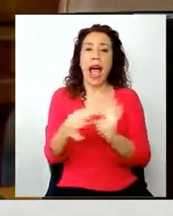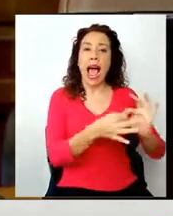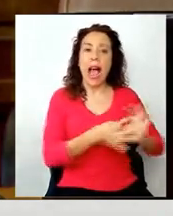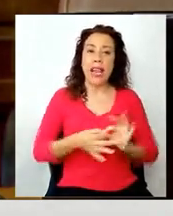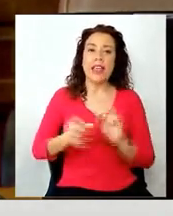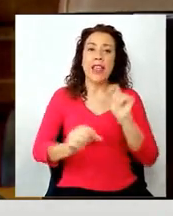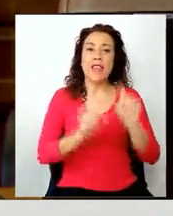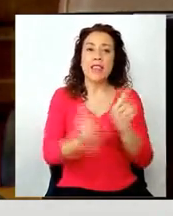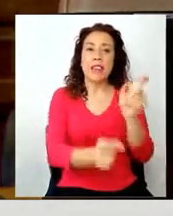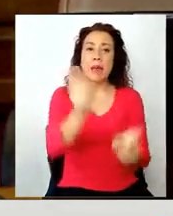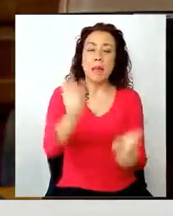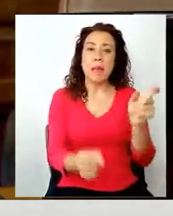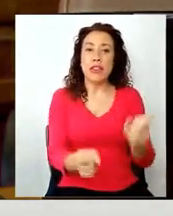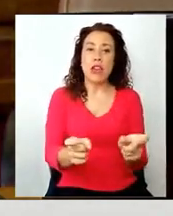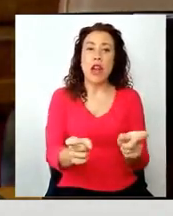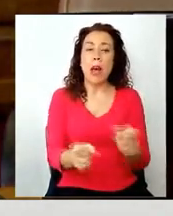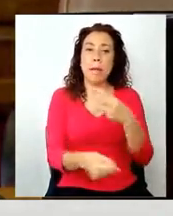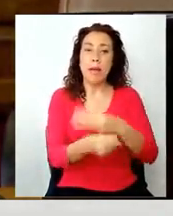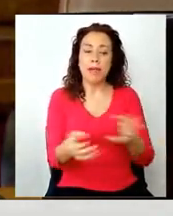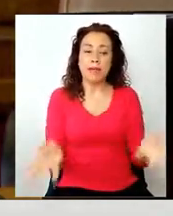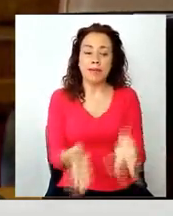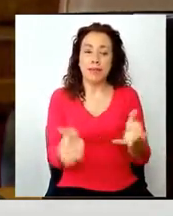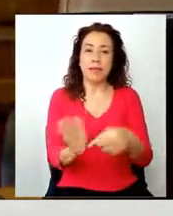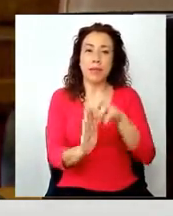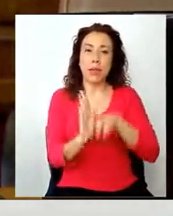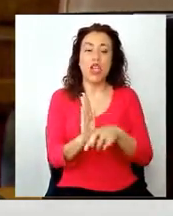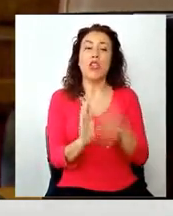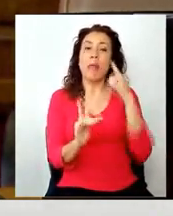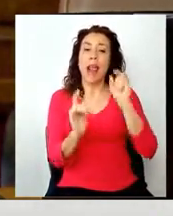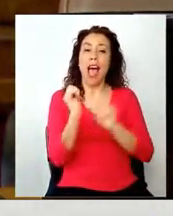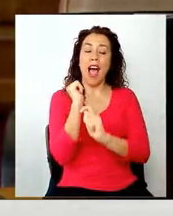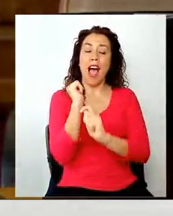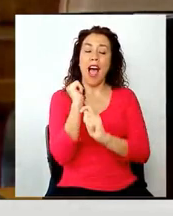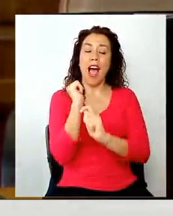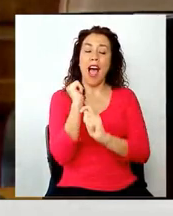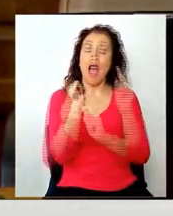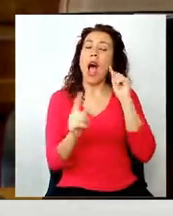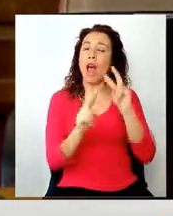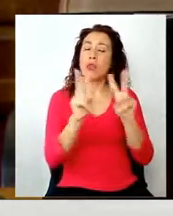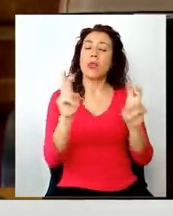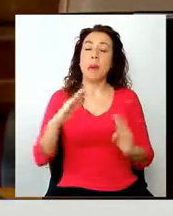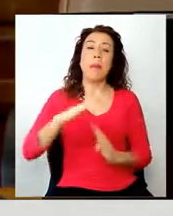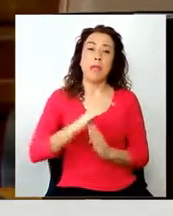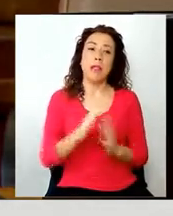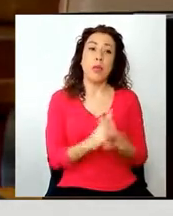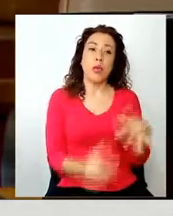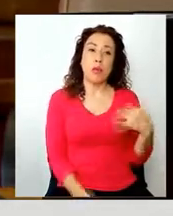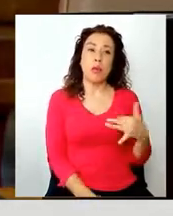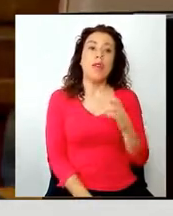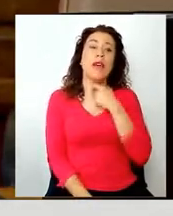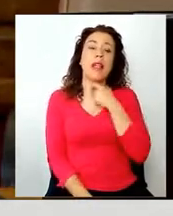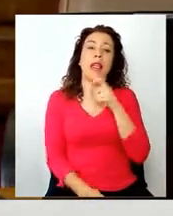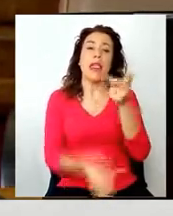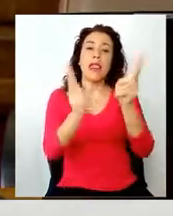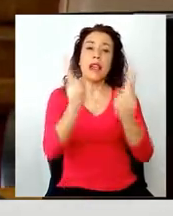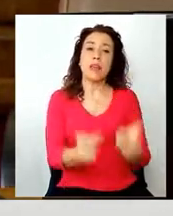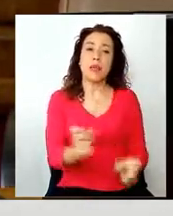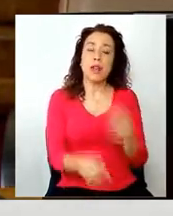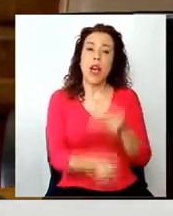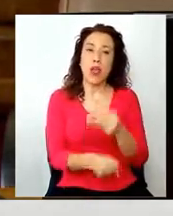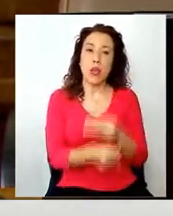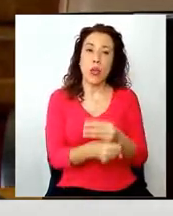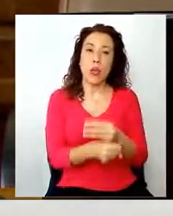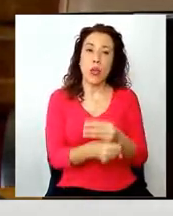mayores impulsado el proyecto defensoría porque tenemos una gran deuda y debemos asegurar que los derechos de nuestros adultos mayores sean